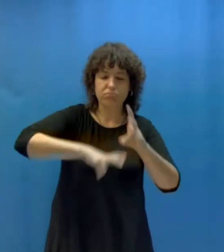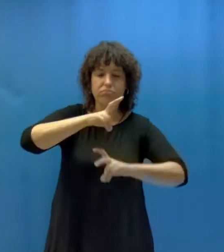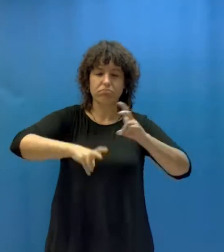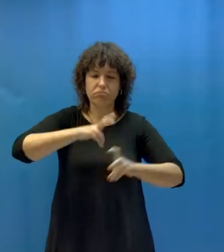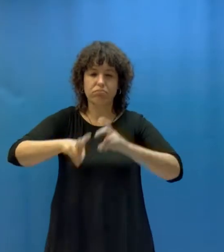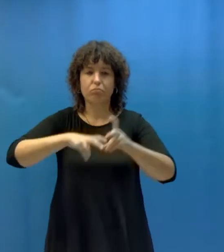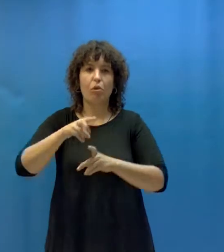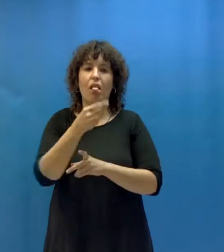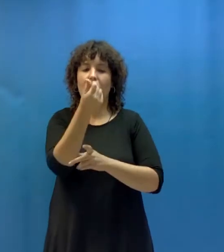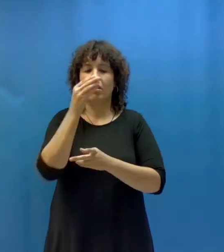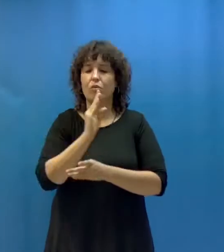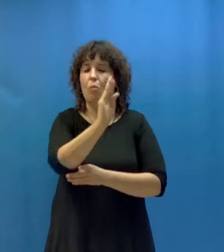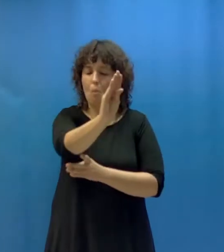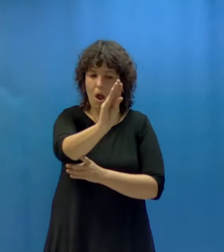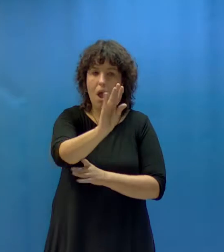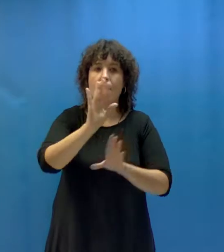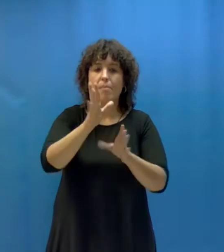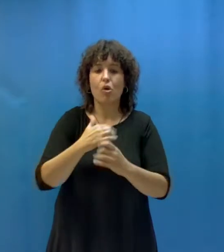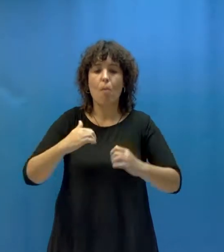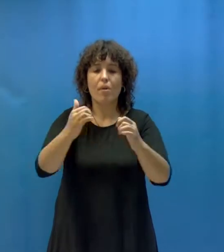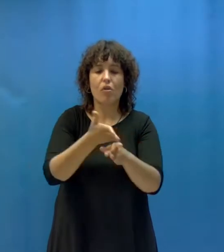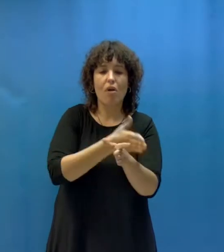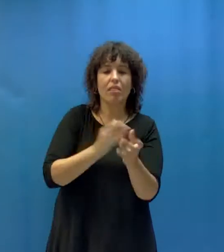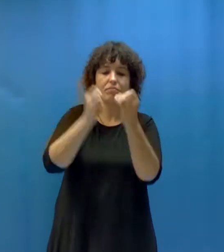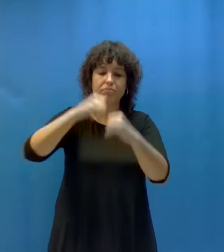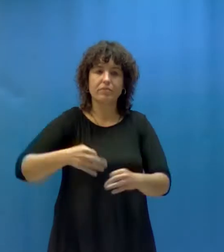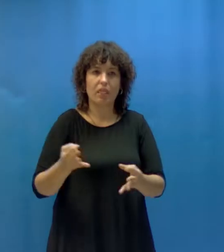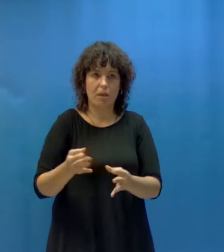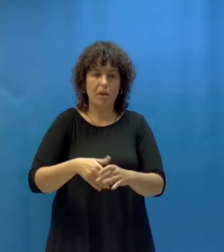necesarios para ello. No obstante, el Pleno acordará.